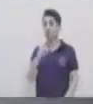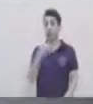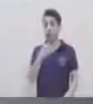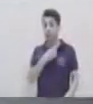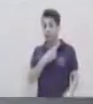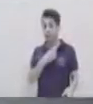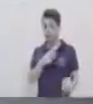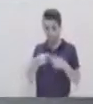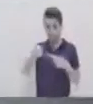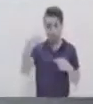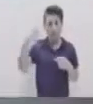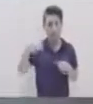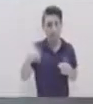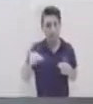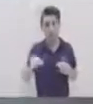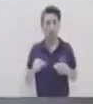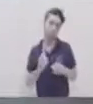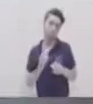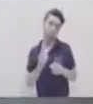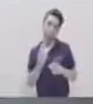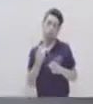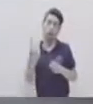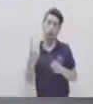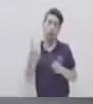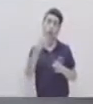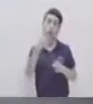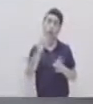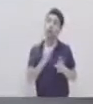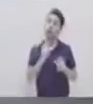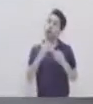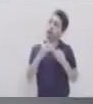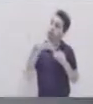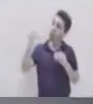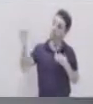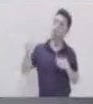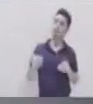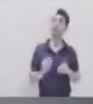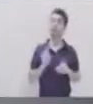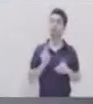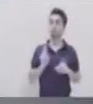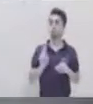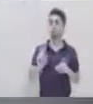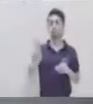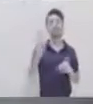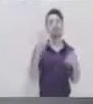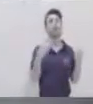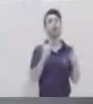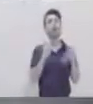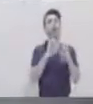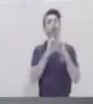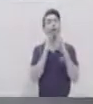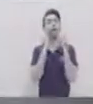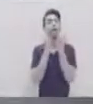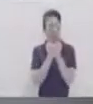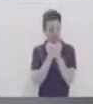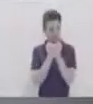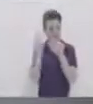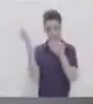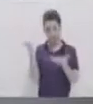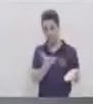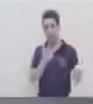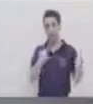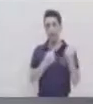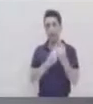Psicosocial. Si quieres llegar rápido, camina solo. Si quieres llegar lejos, camina en equipo. Bienvenidos al segmento de apoyo psicosocial. Hoy